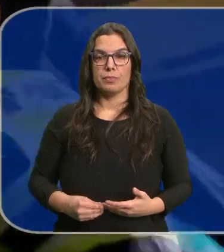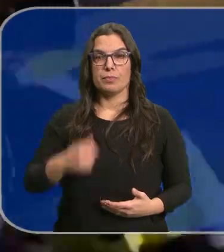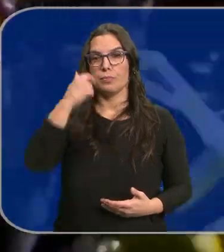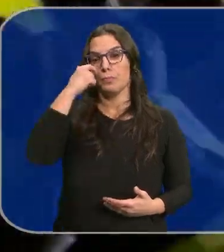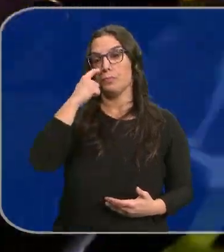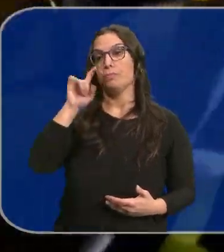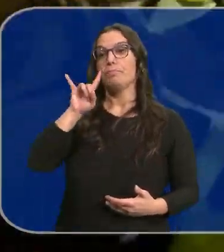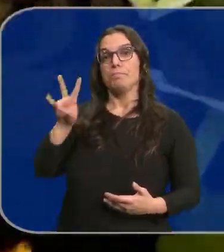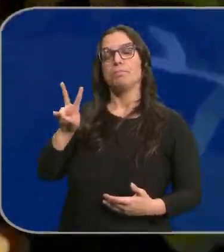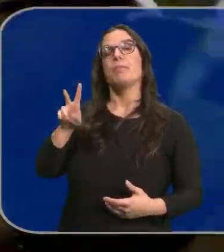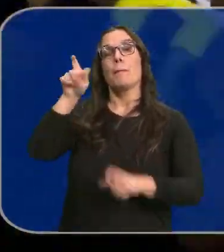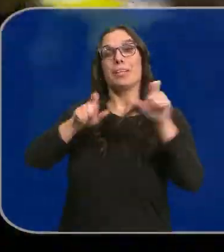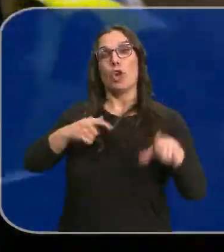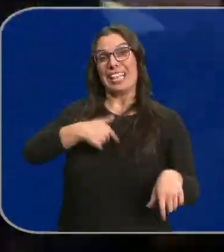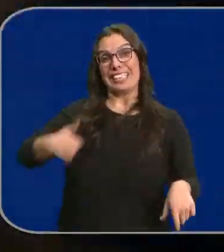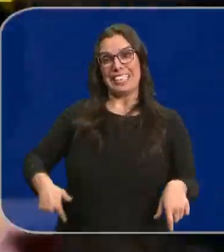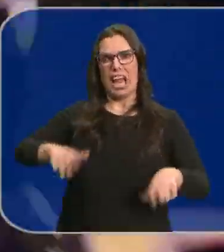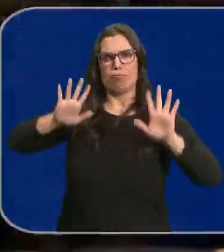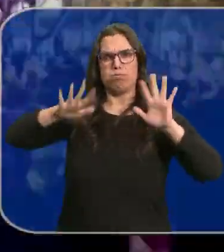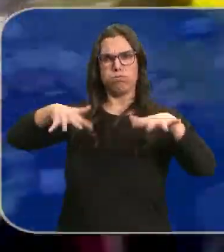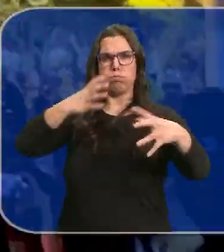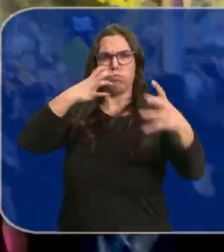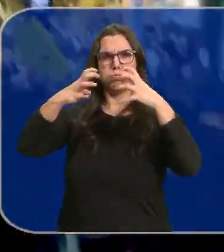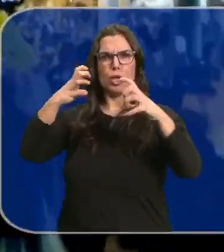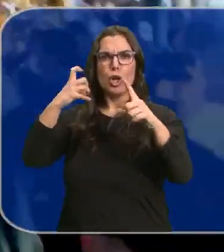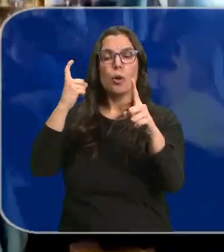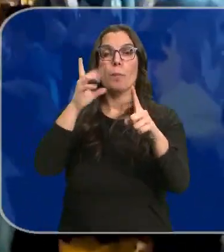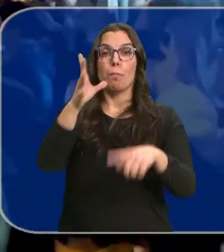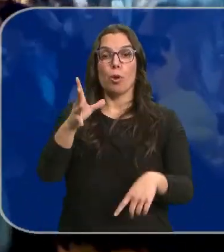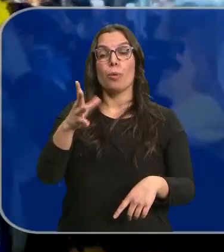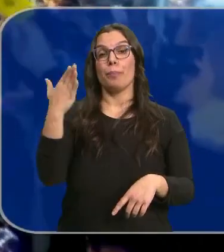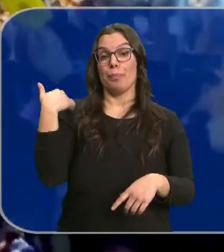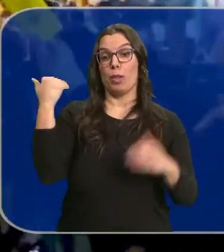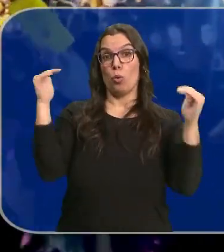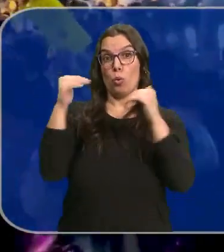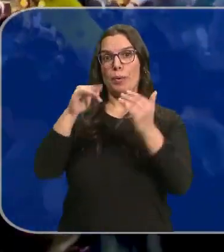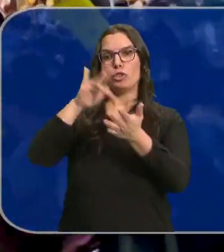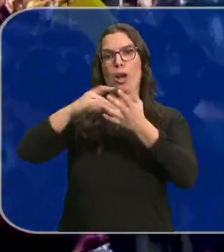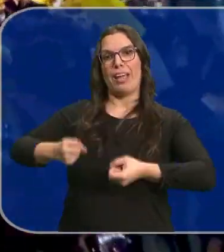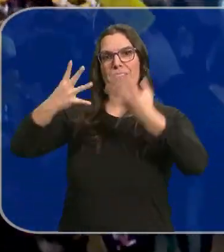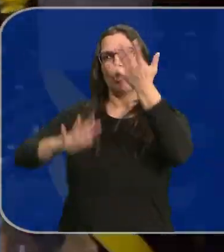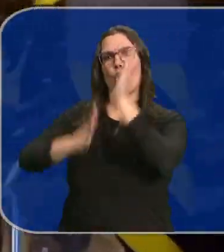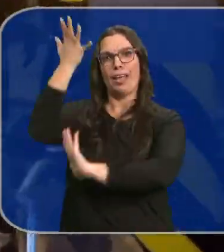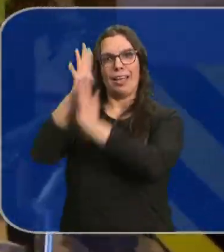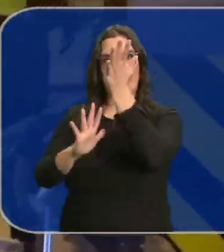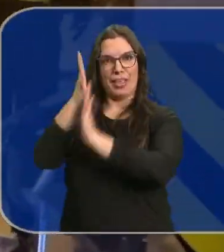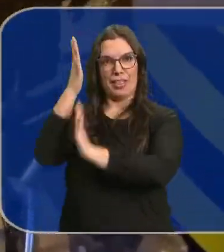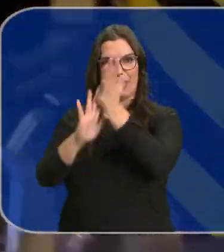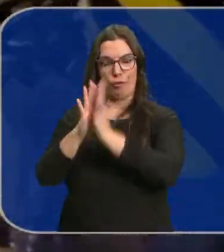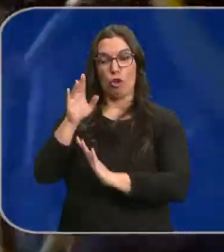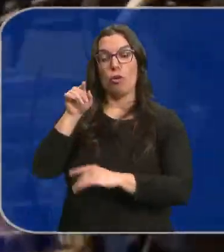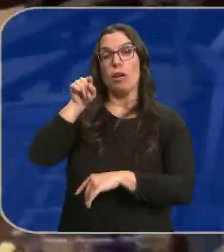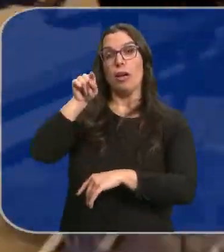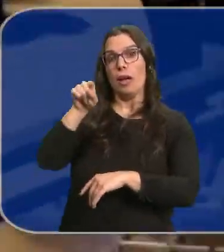Es el grito del pueblo chino. Se rebela contra la política COVID-0 tras el incendio del pasado jueves en un bloque de viviendas en Urumqi